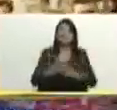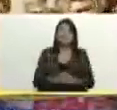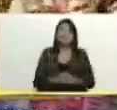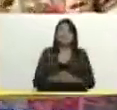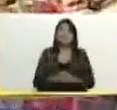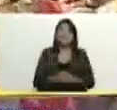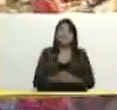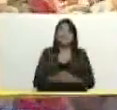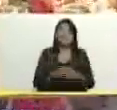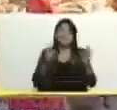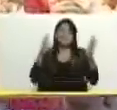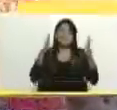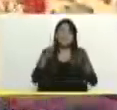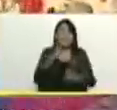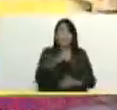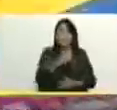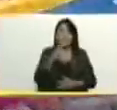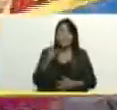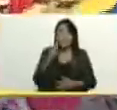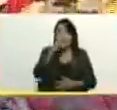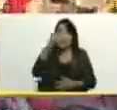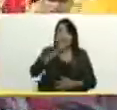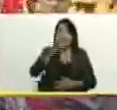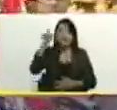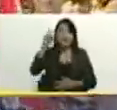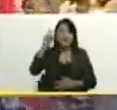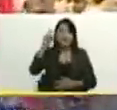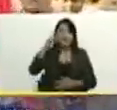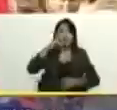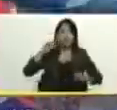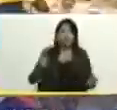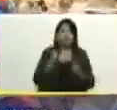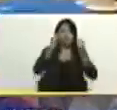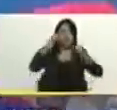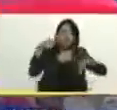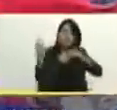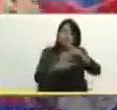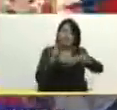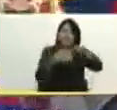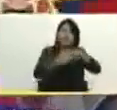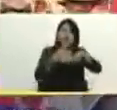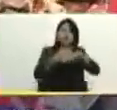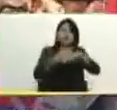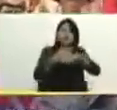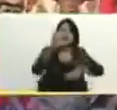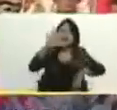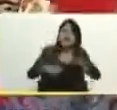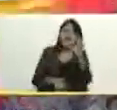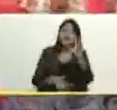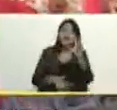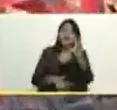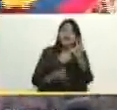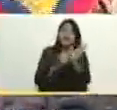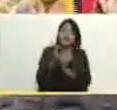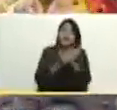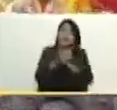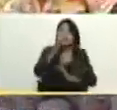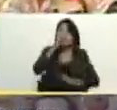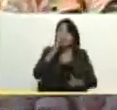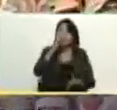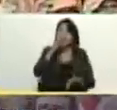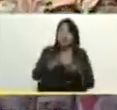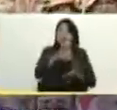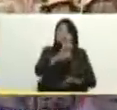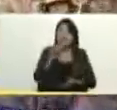celebrando 21 años de la gran victoria de la revolución del 13 de abril del año 2002.